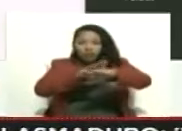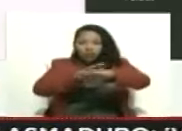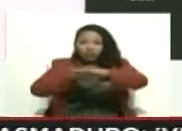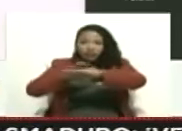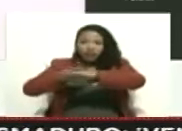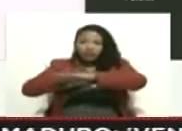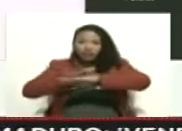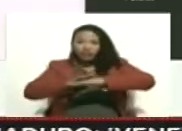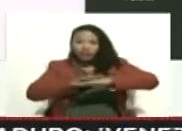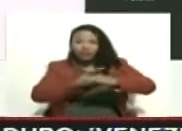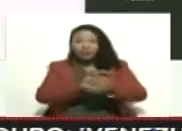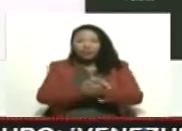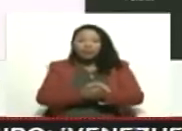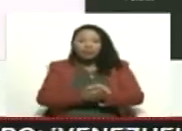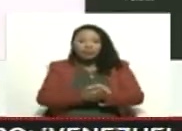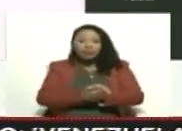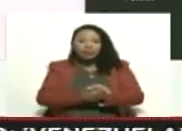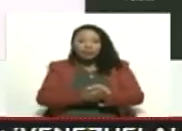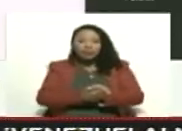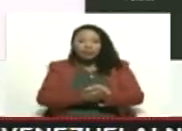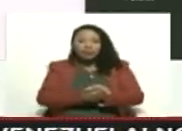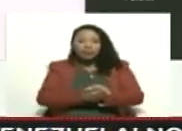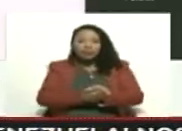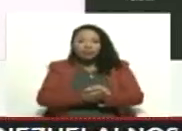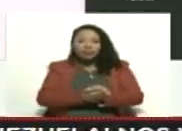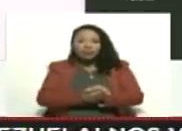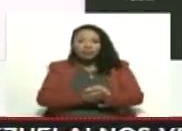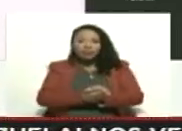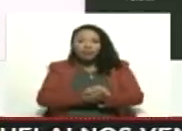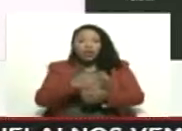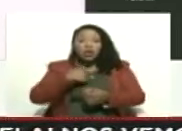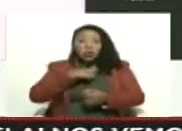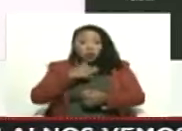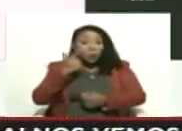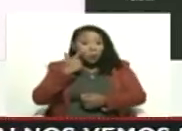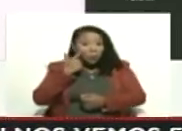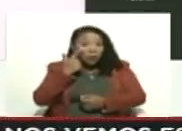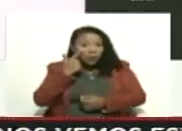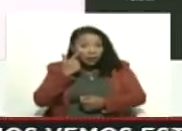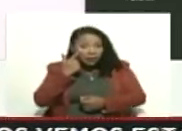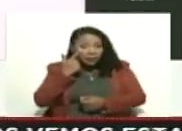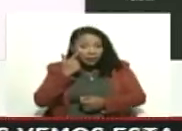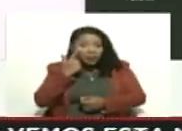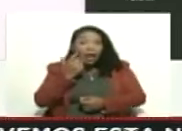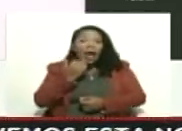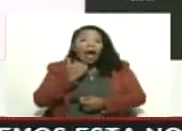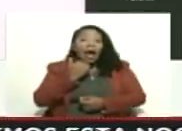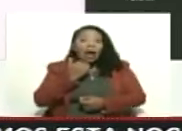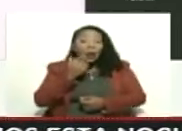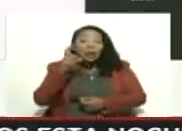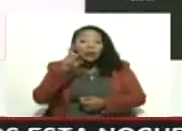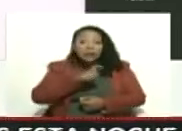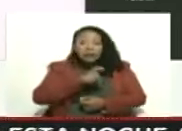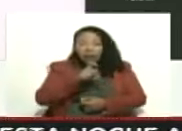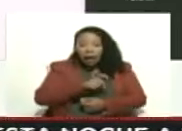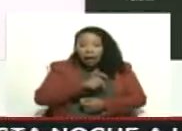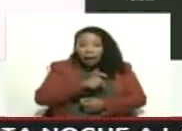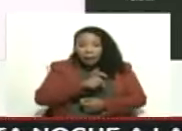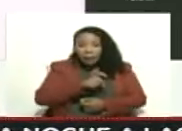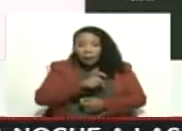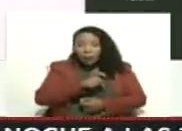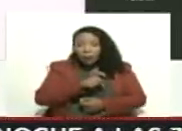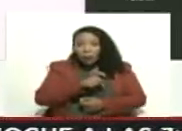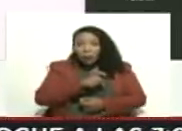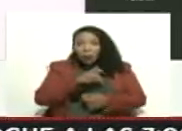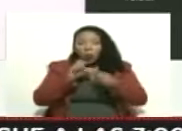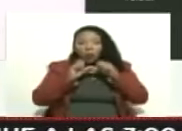navidad adelantada y estemos pendientes si es necesario nosotros nos